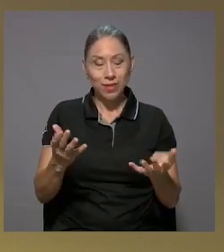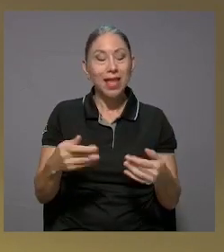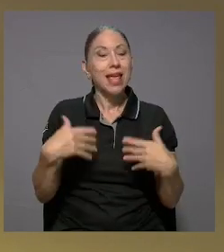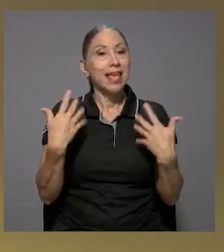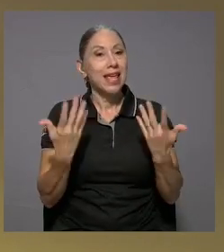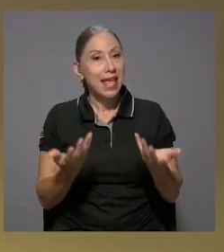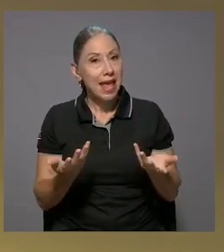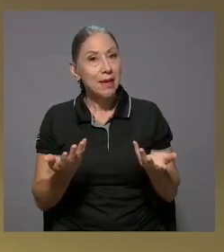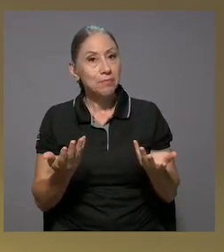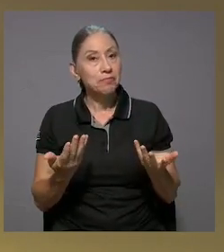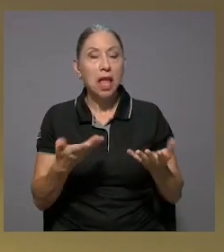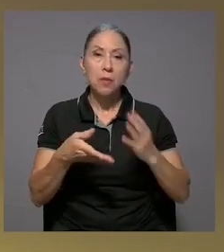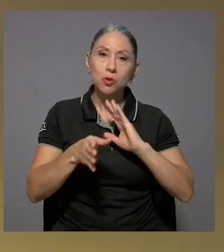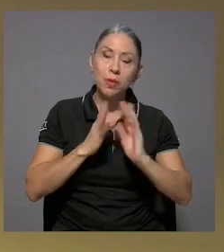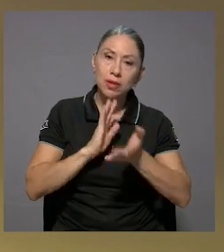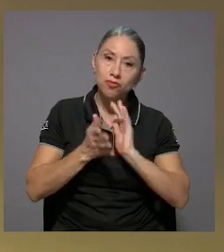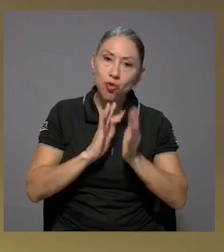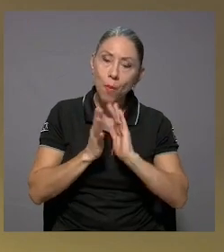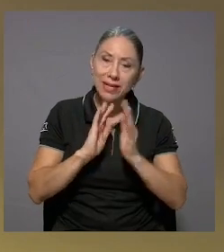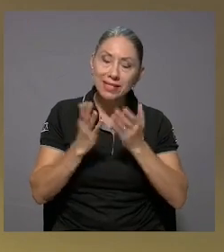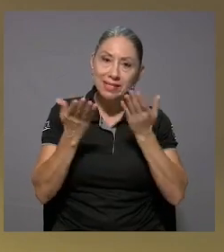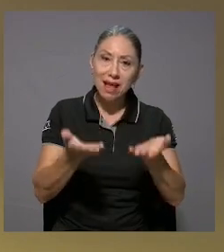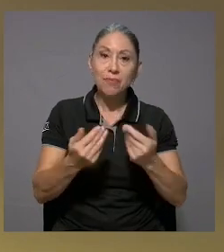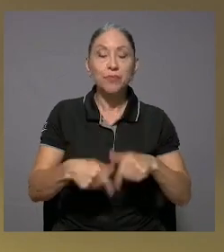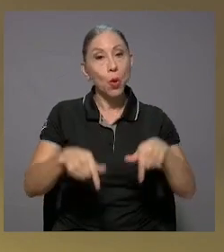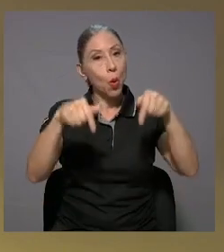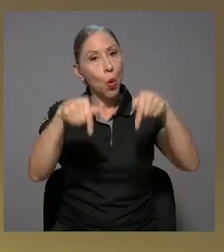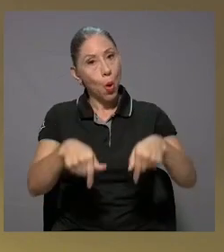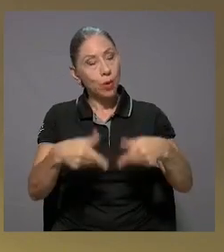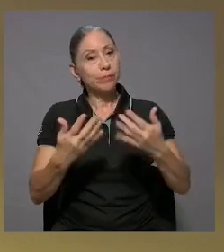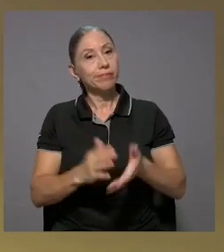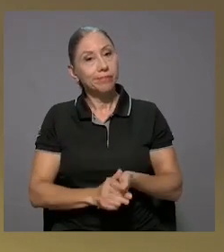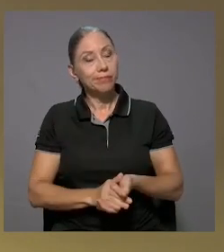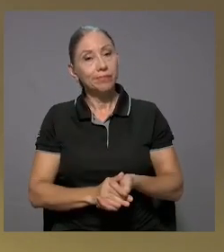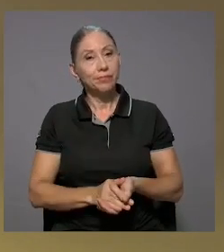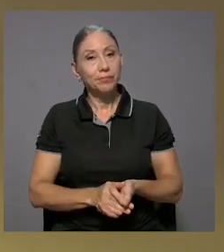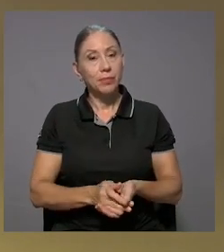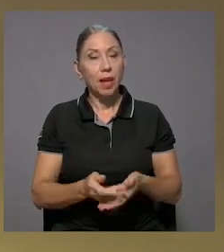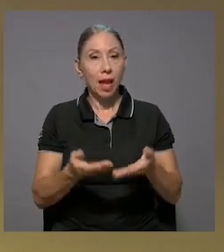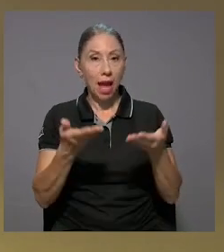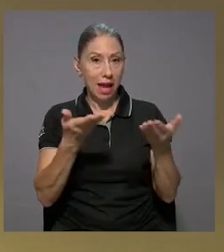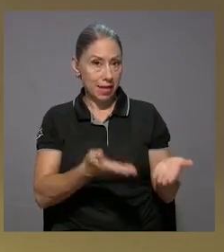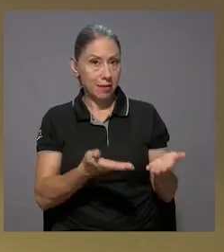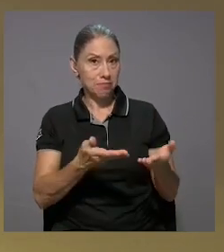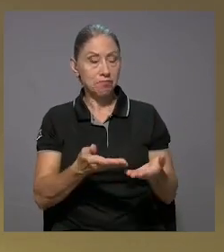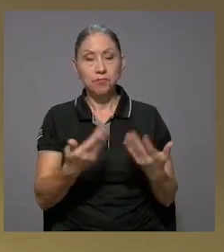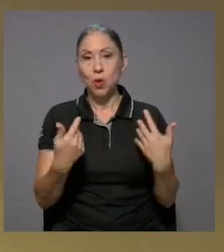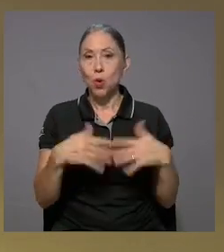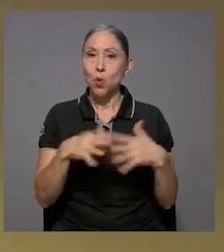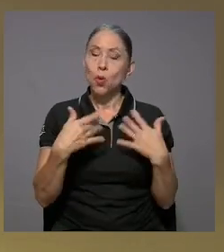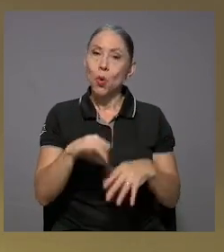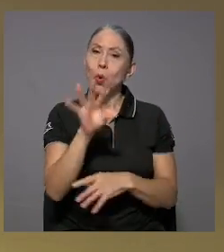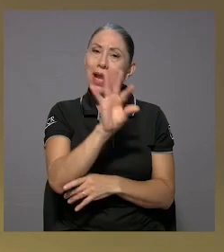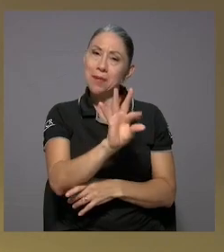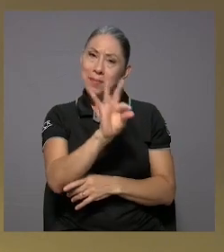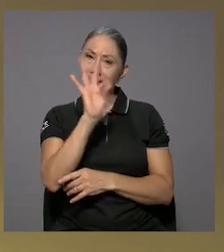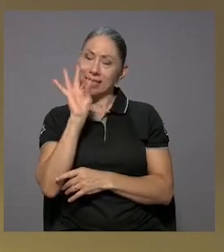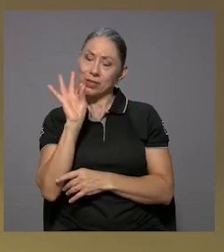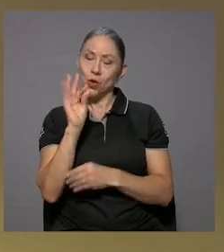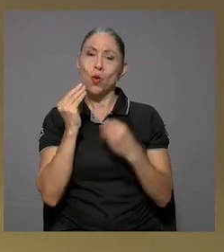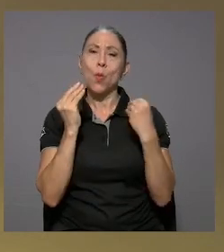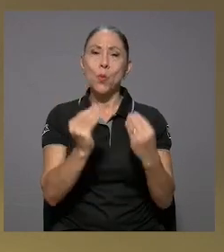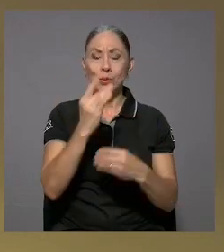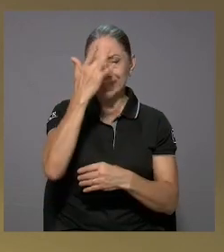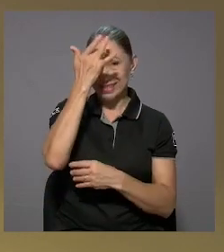que hemos venido conversando, pues hoy tenemos una invitación llena de sabiduría